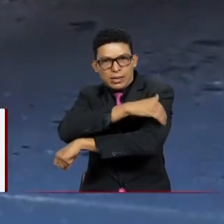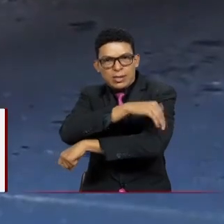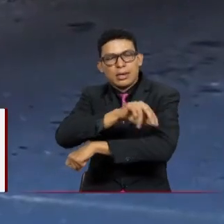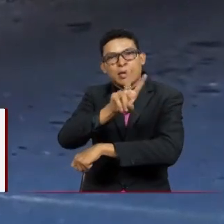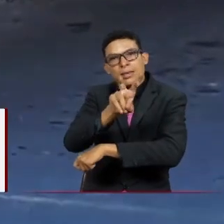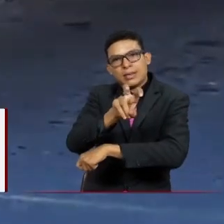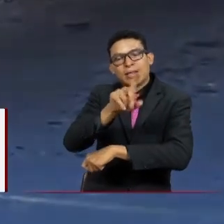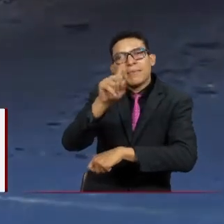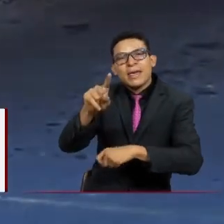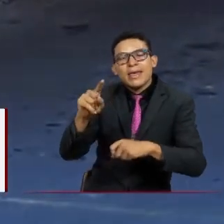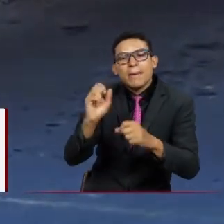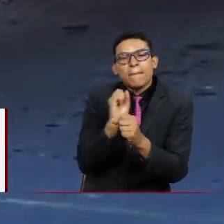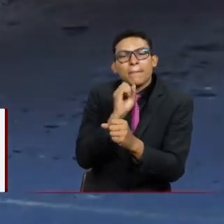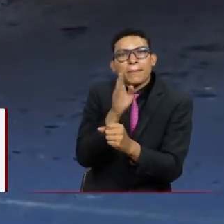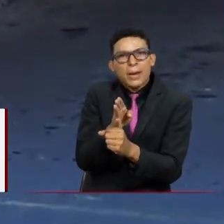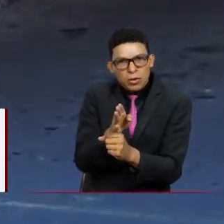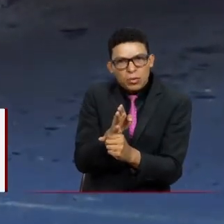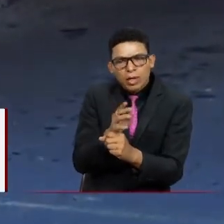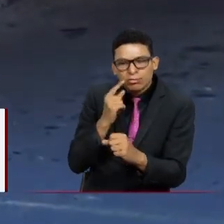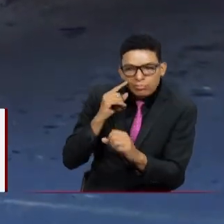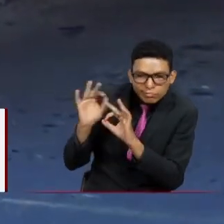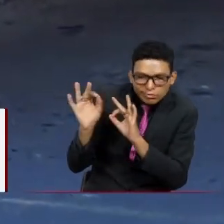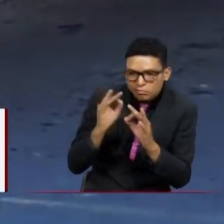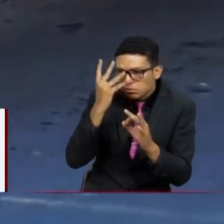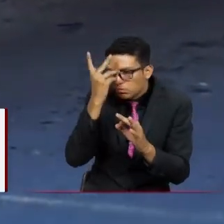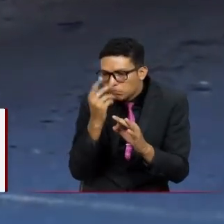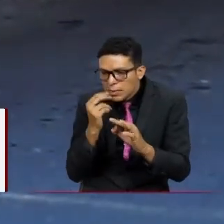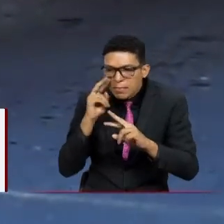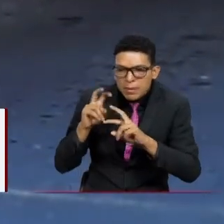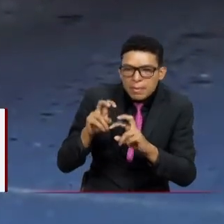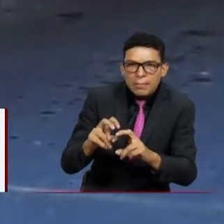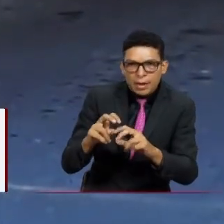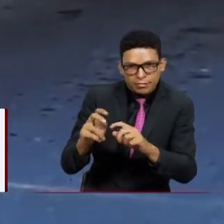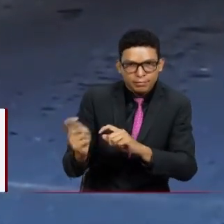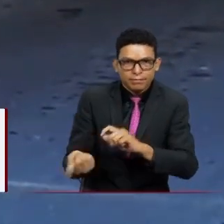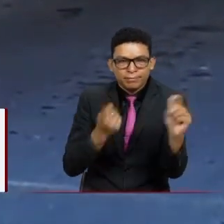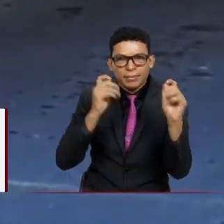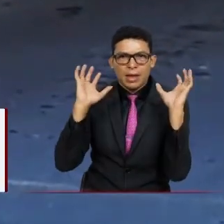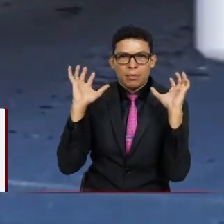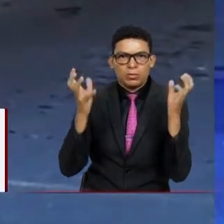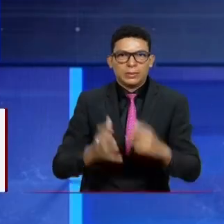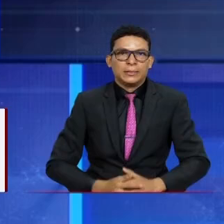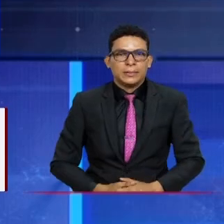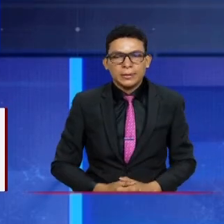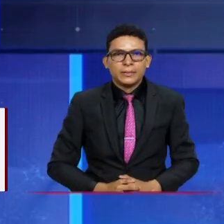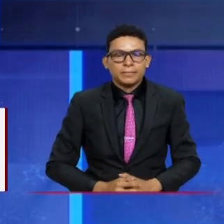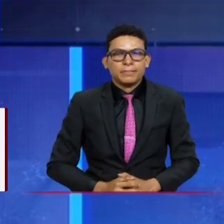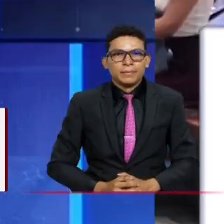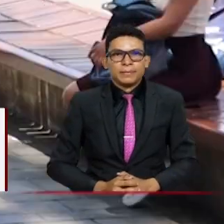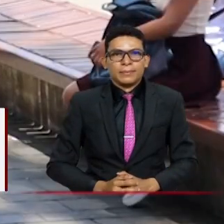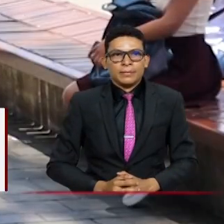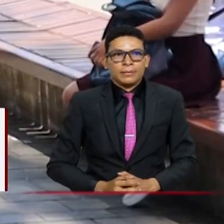en el Banco Avevillas para que fueran atendidas, valoradas e igualmente transportadas por una de nuestras ambulancias.